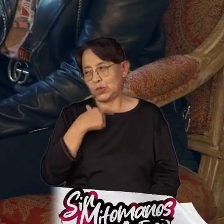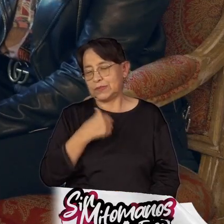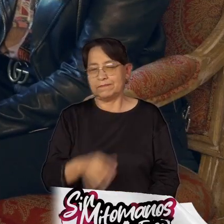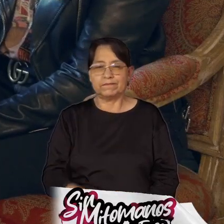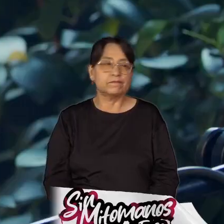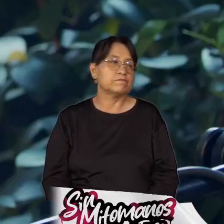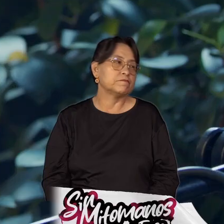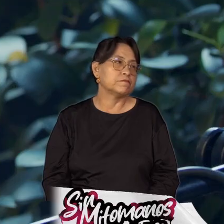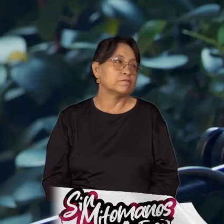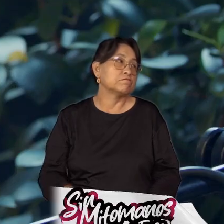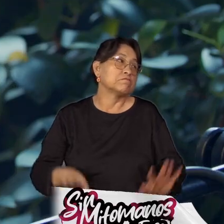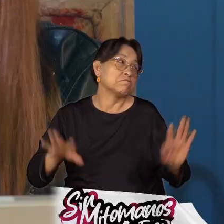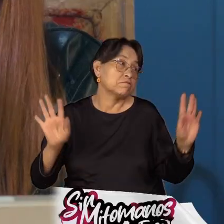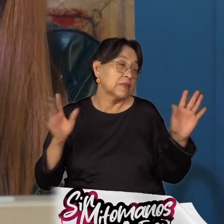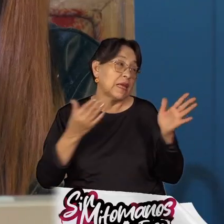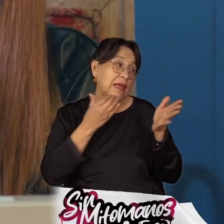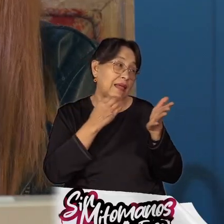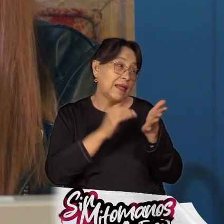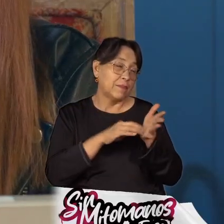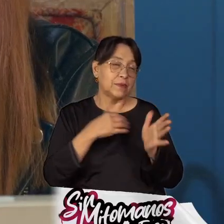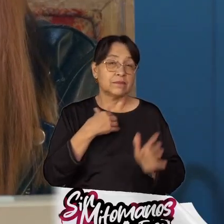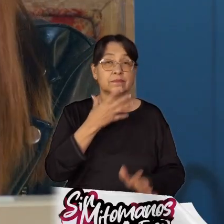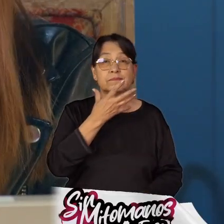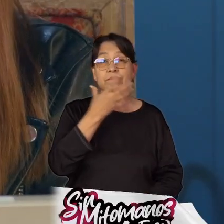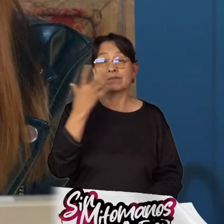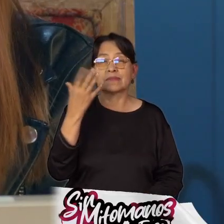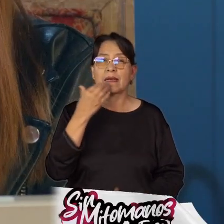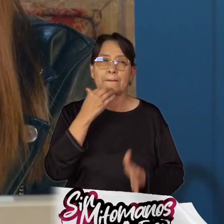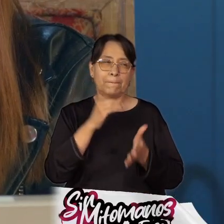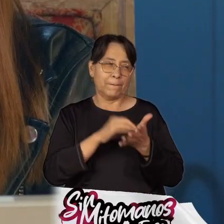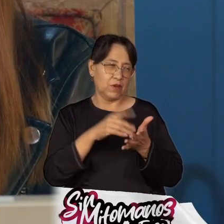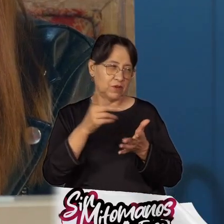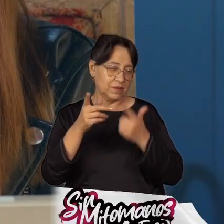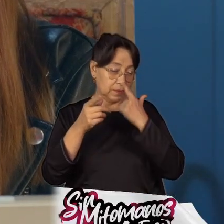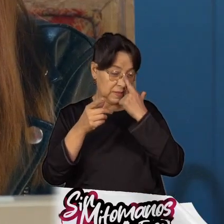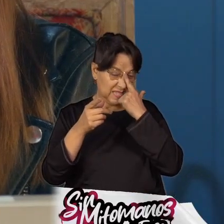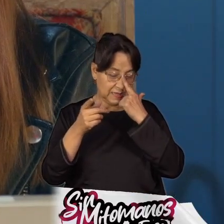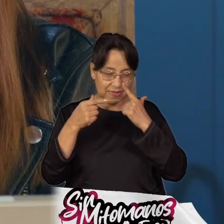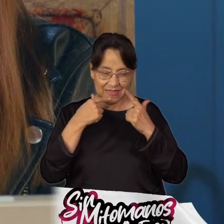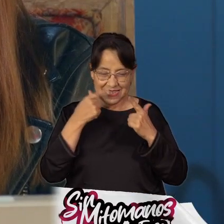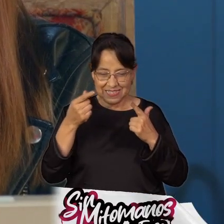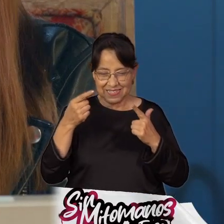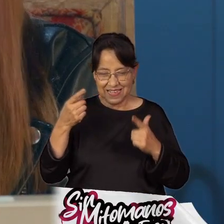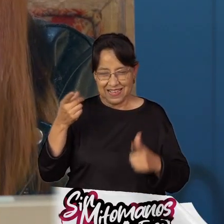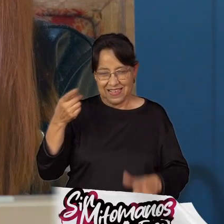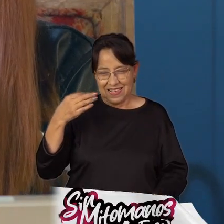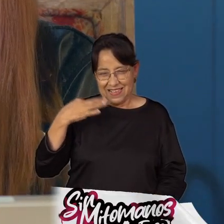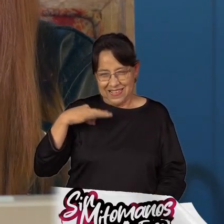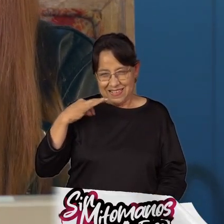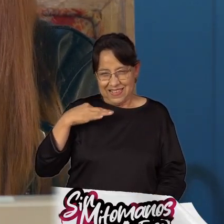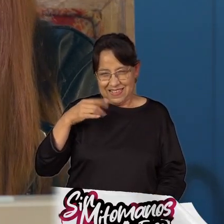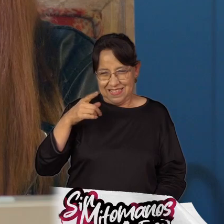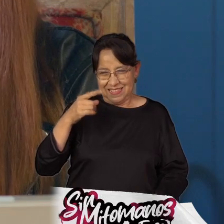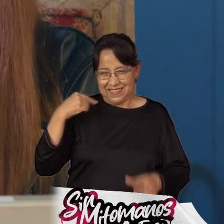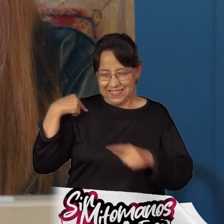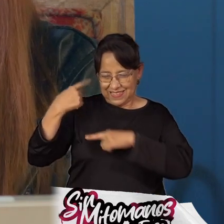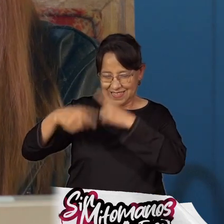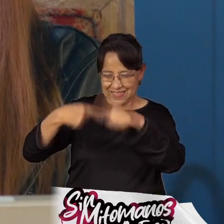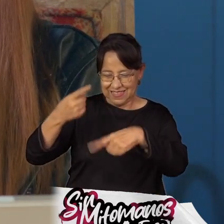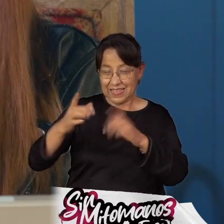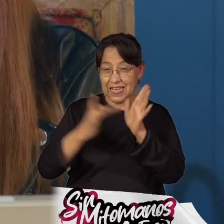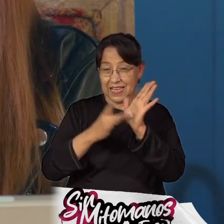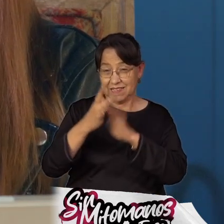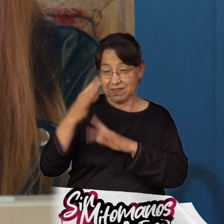del asunto. Si fuera por apariencias, no tendríamos una Rahab prostituta que está dentro de la genealogía de